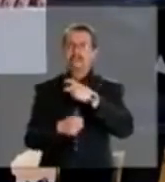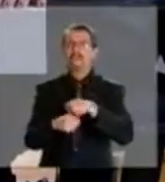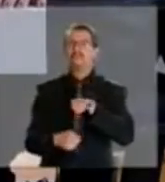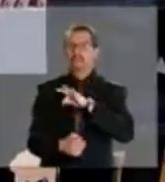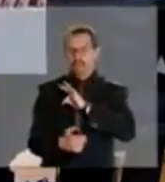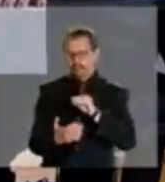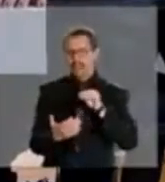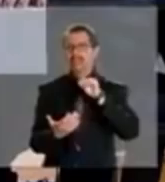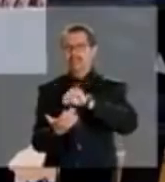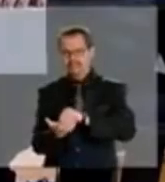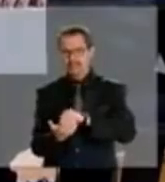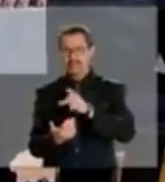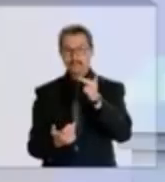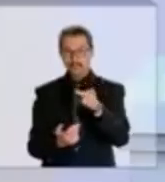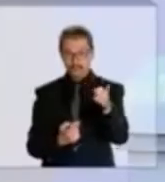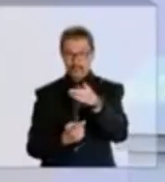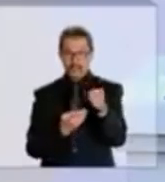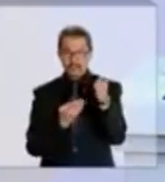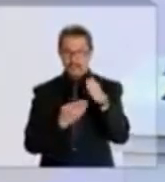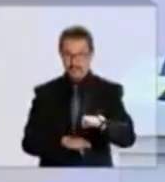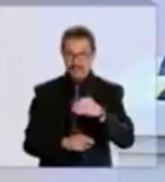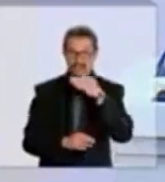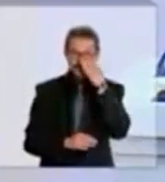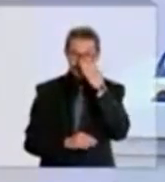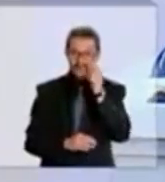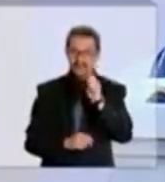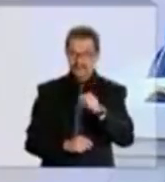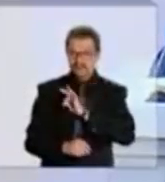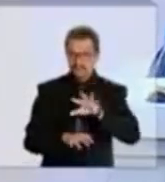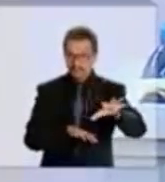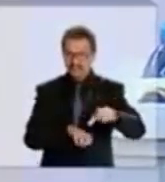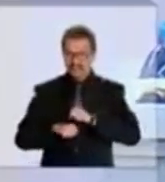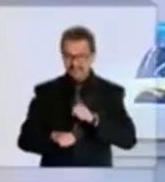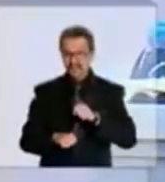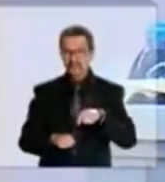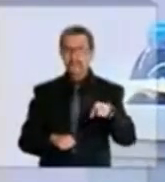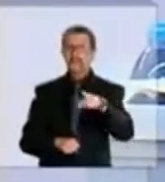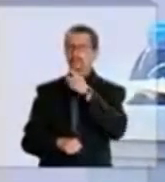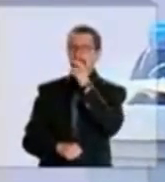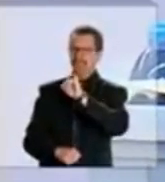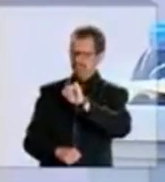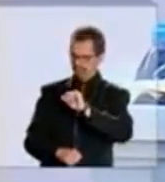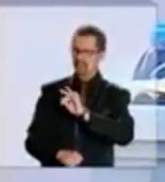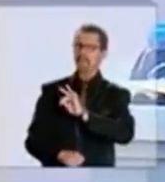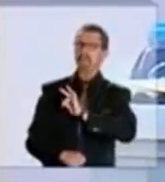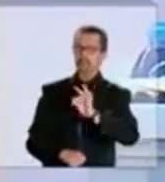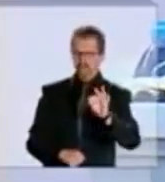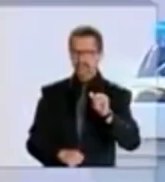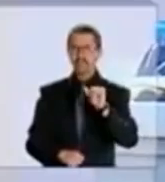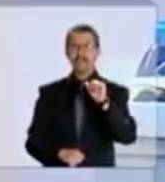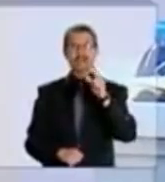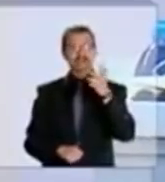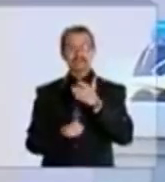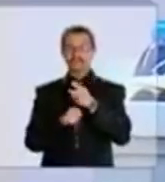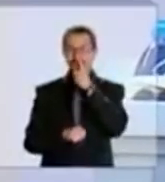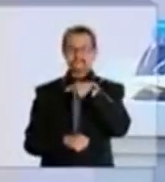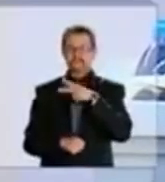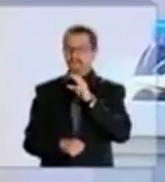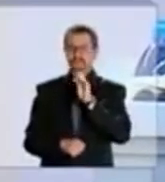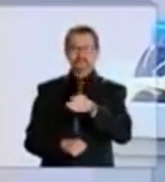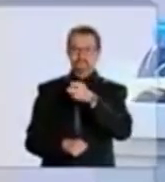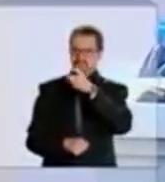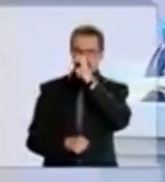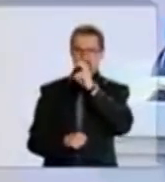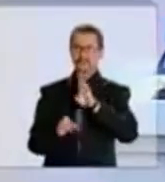usted estaría dispuesto sí claro si los gringos siguen con esa dureza tenemos que regresarle a mexico muchas cosas